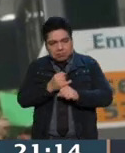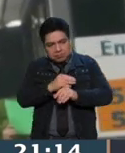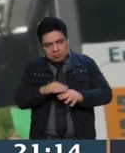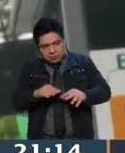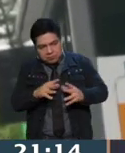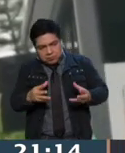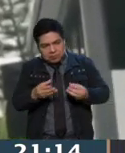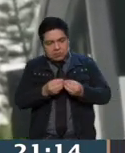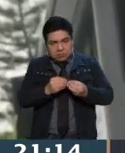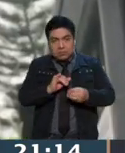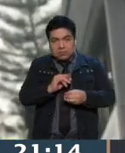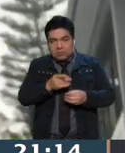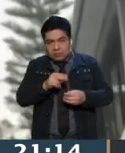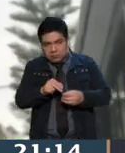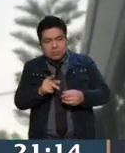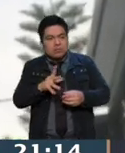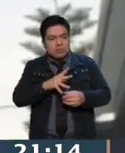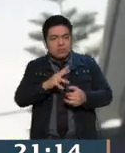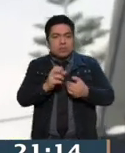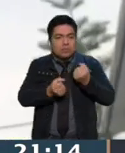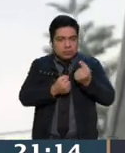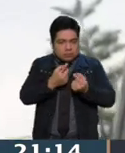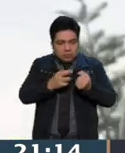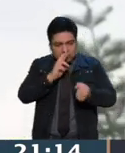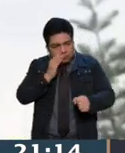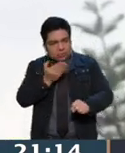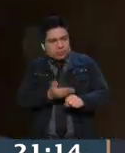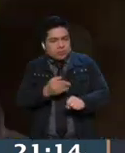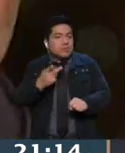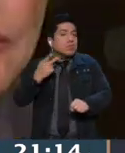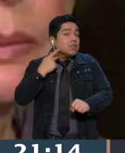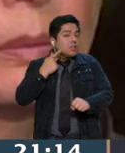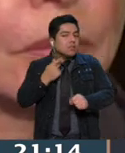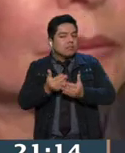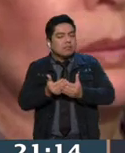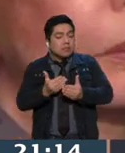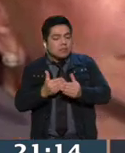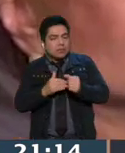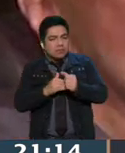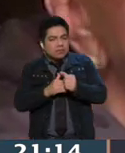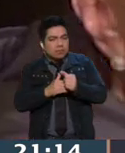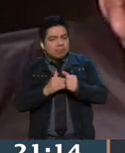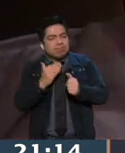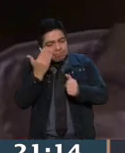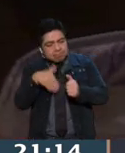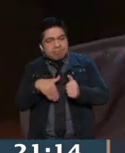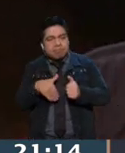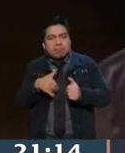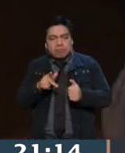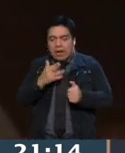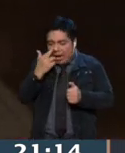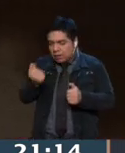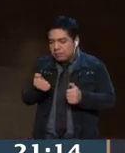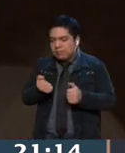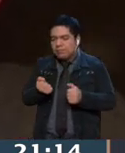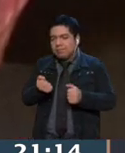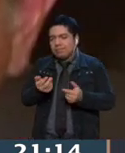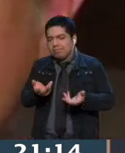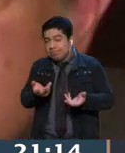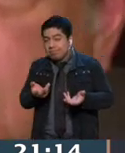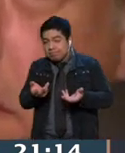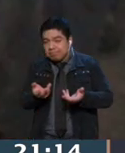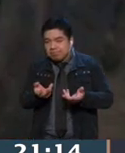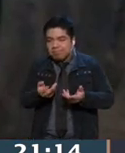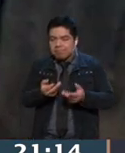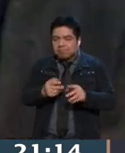gobierno de Estados Unidos y que hay ciertas responsabilidades políticas detrás de estas filtraciones. En todo caso, sí tiene razón, es un puñado de